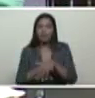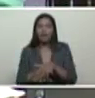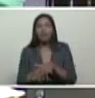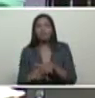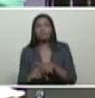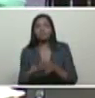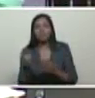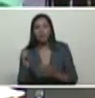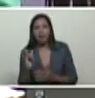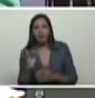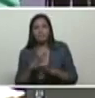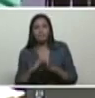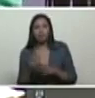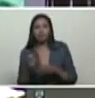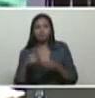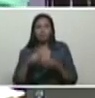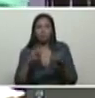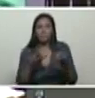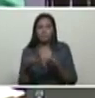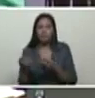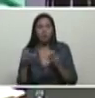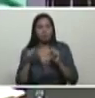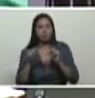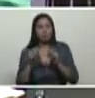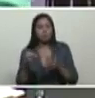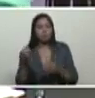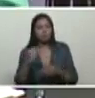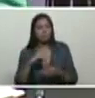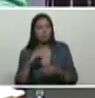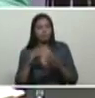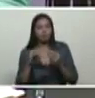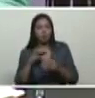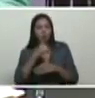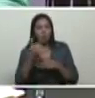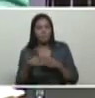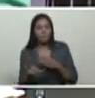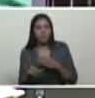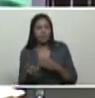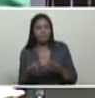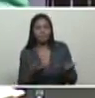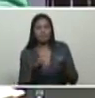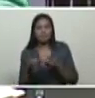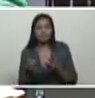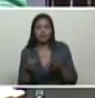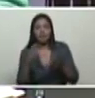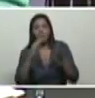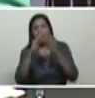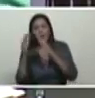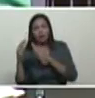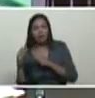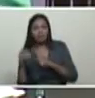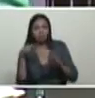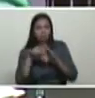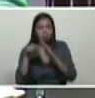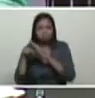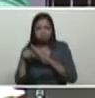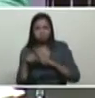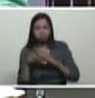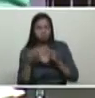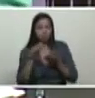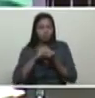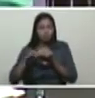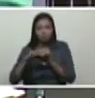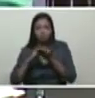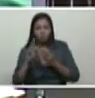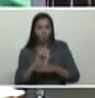país e instarlos a continuar en los planes, visita casa por casa, mejoría del servicio,